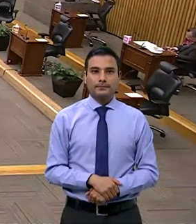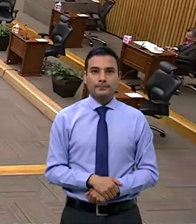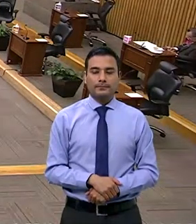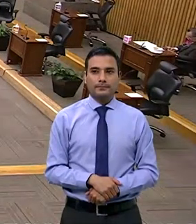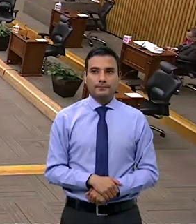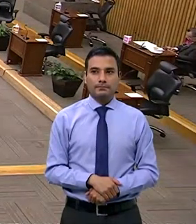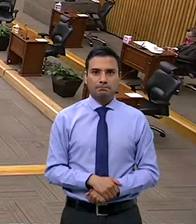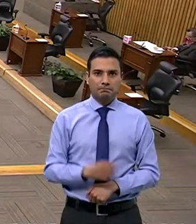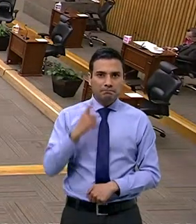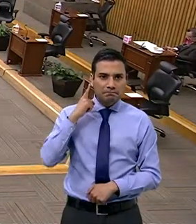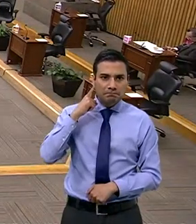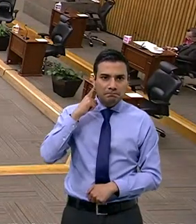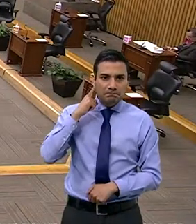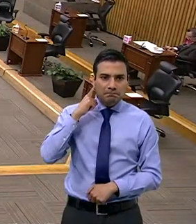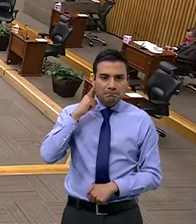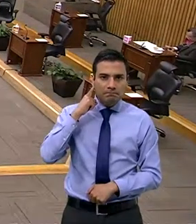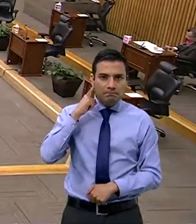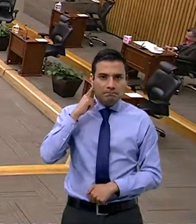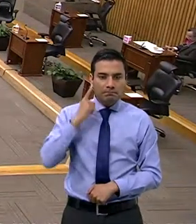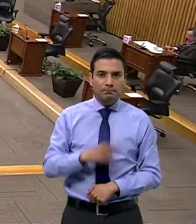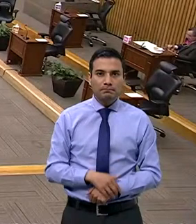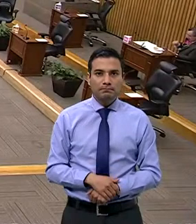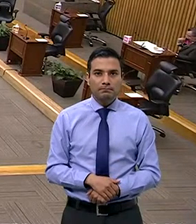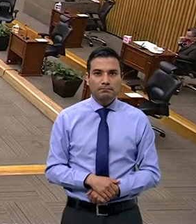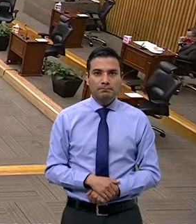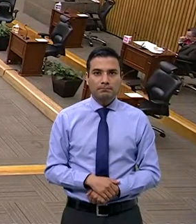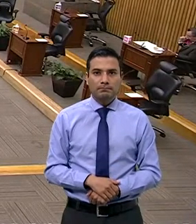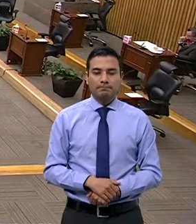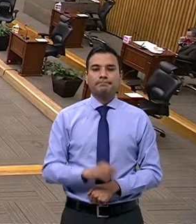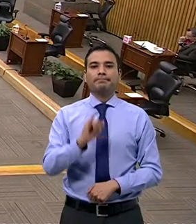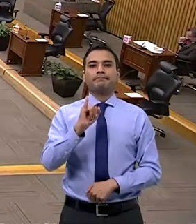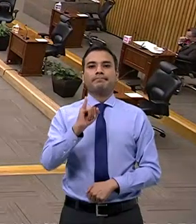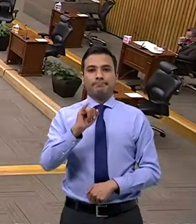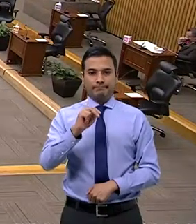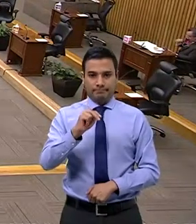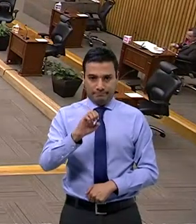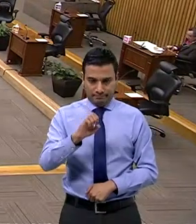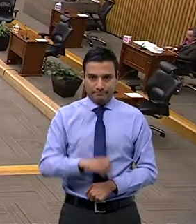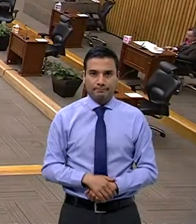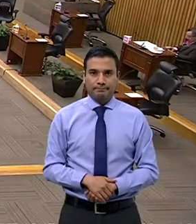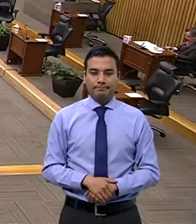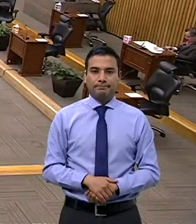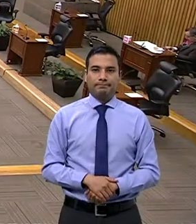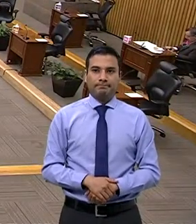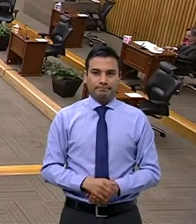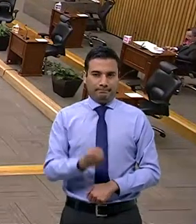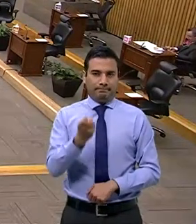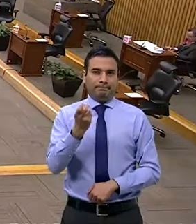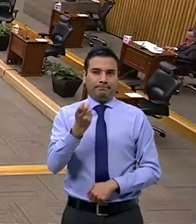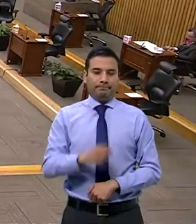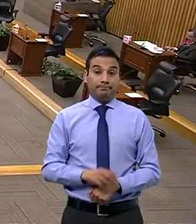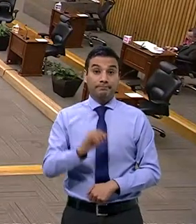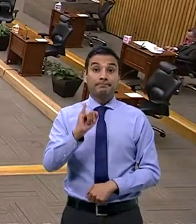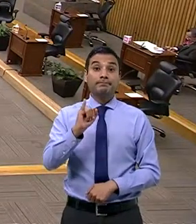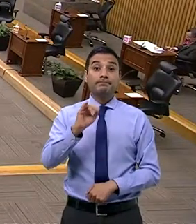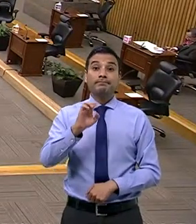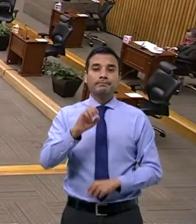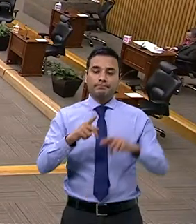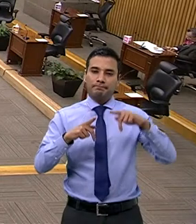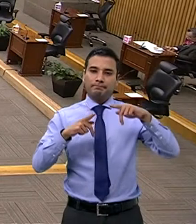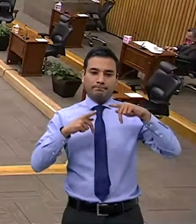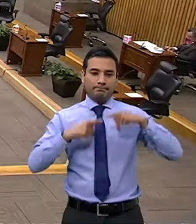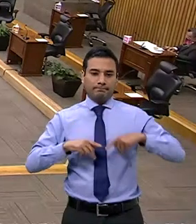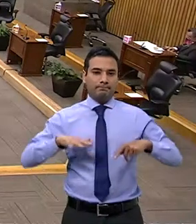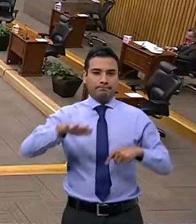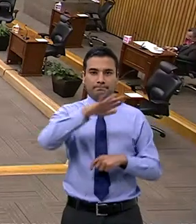si no escuchará consejera pues más el conjunto nacional electoral el instituto de la ciudad y además